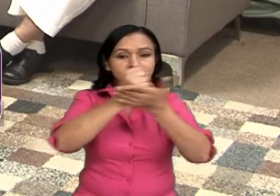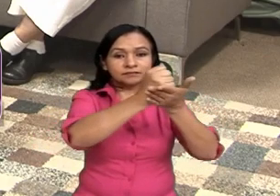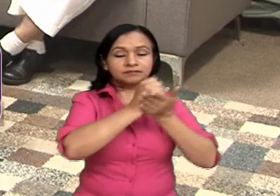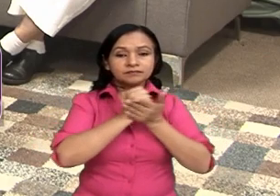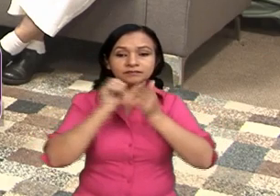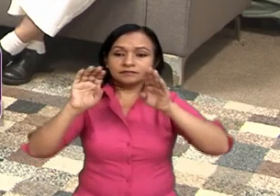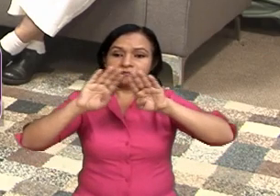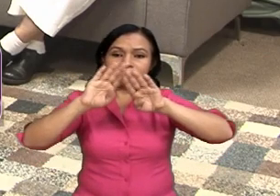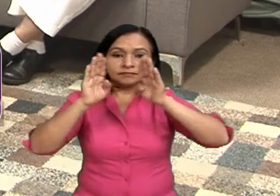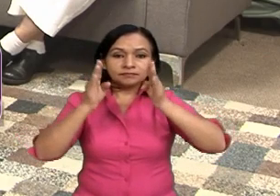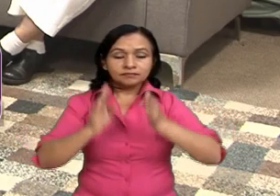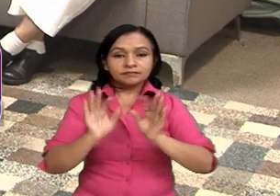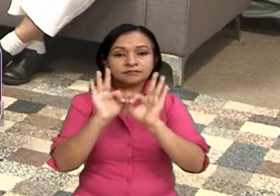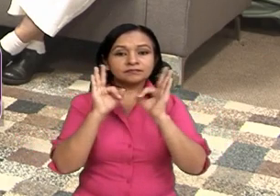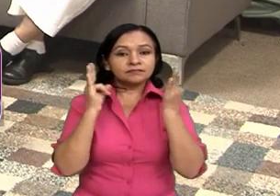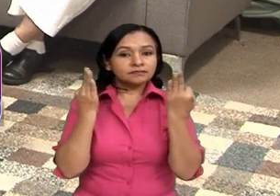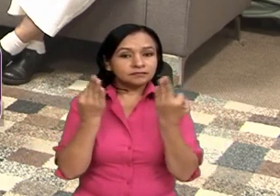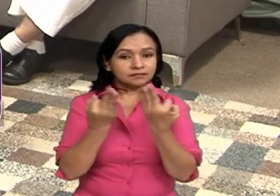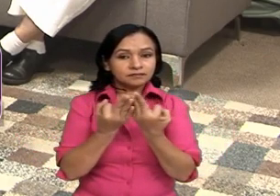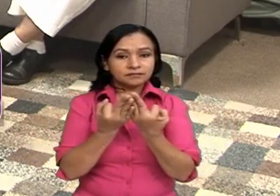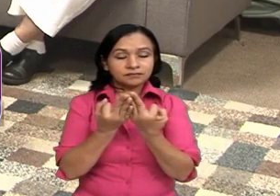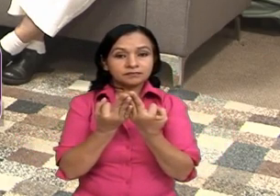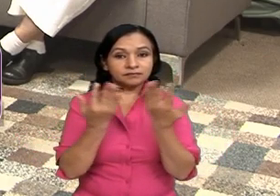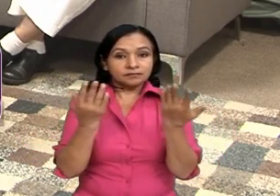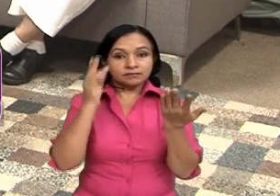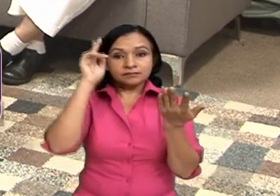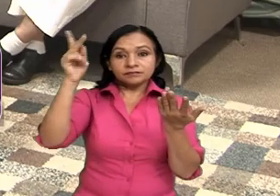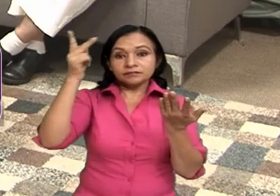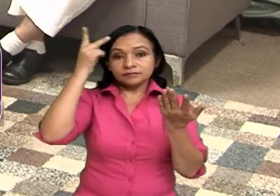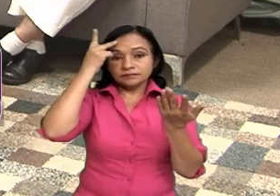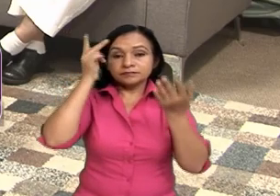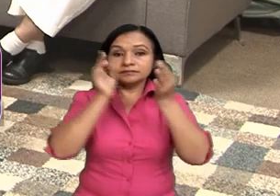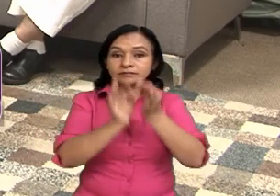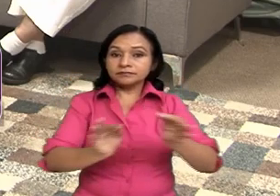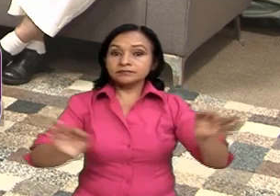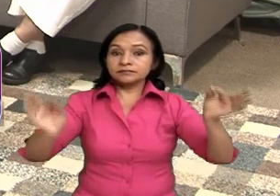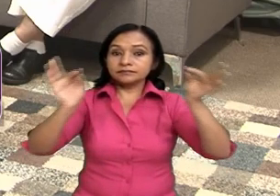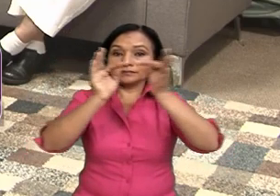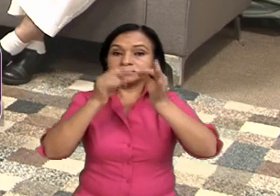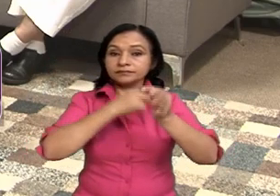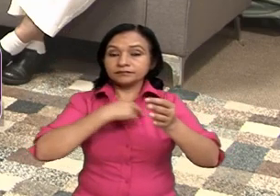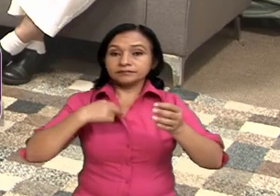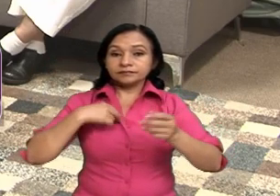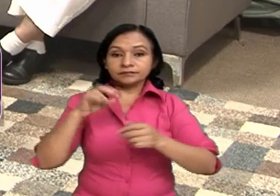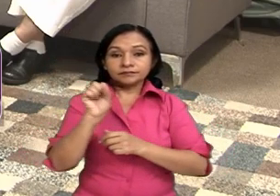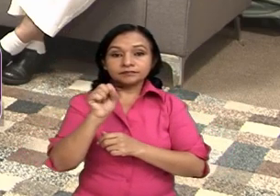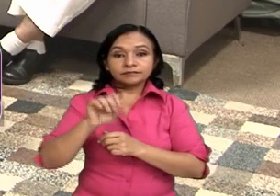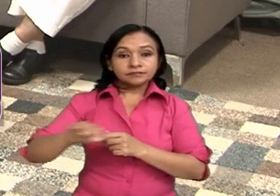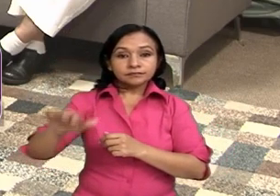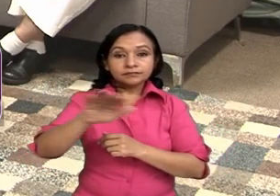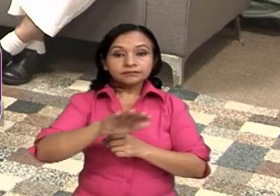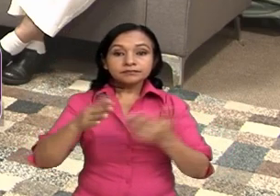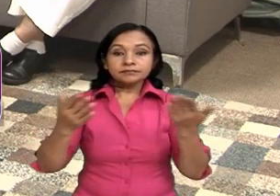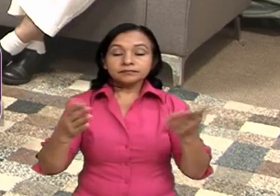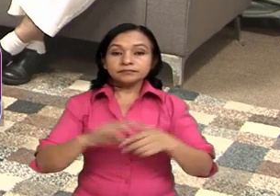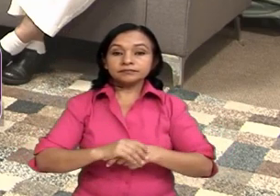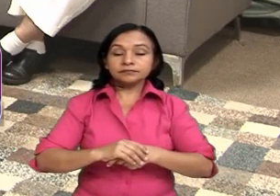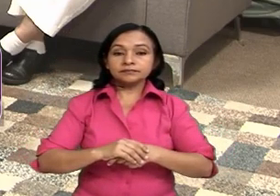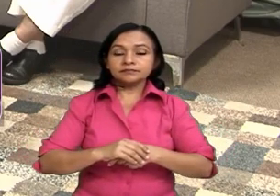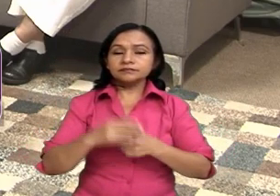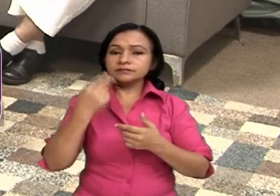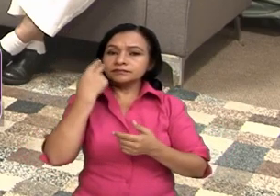nosotras, a las mujeres, a la familia. Políticas estratégicas que sin duda alguna ayudan a establecer una nueva sociedad con un nuevo paradigma. Compañera Evil, y le